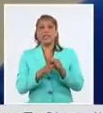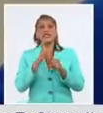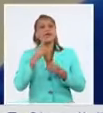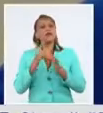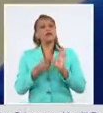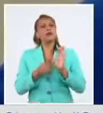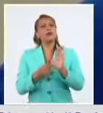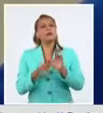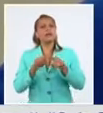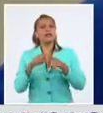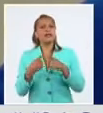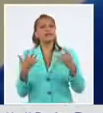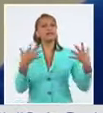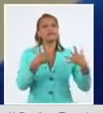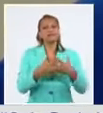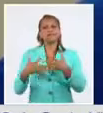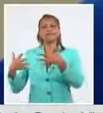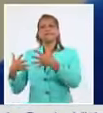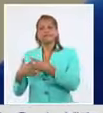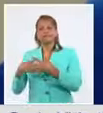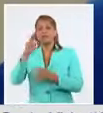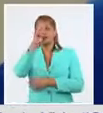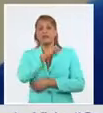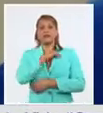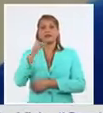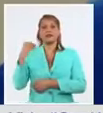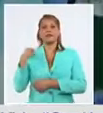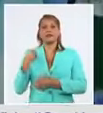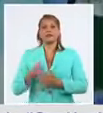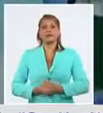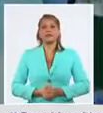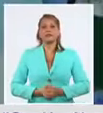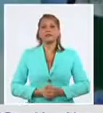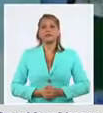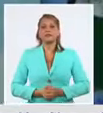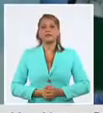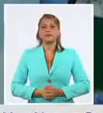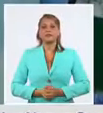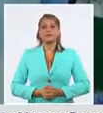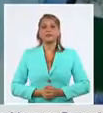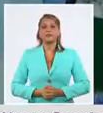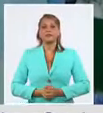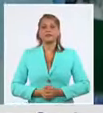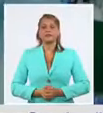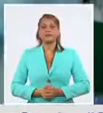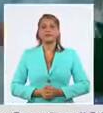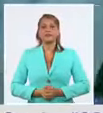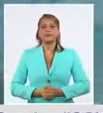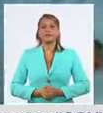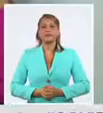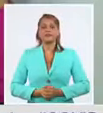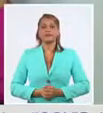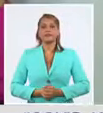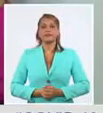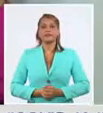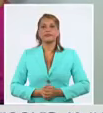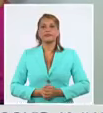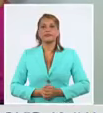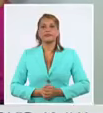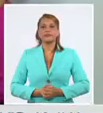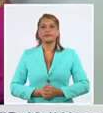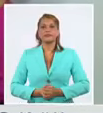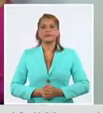en materia de salud pública. Desde Venezuela reportamos Raúl Verdesie, Joan Bárcena y Gianni López Brito,